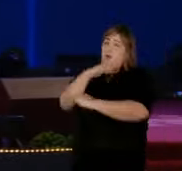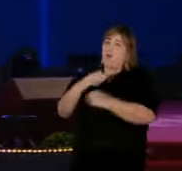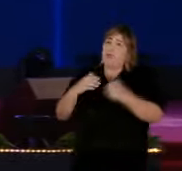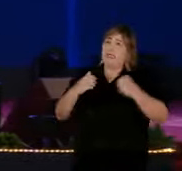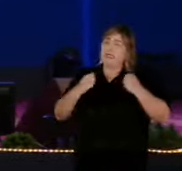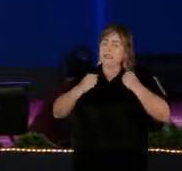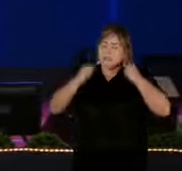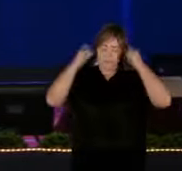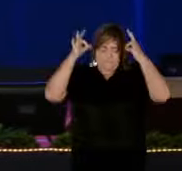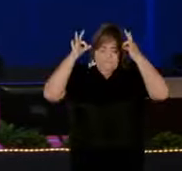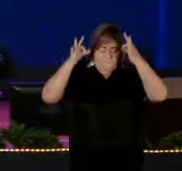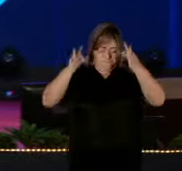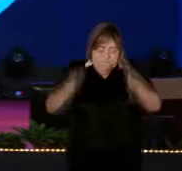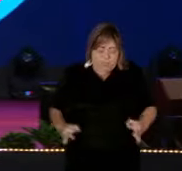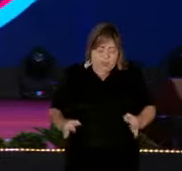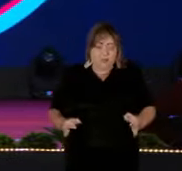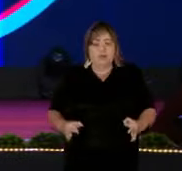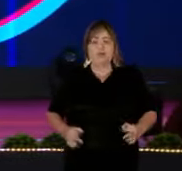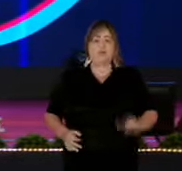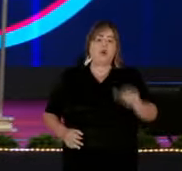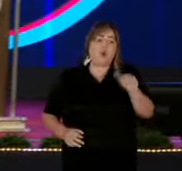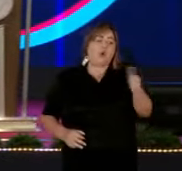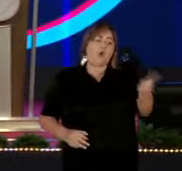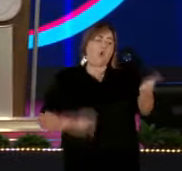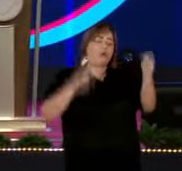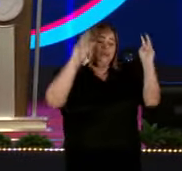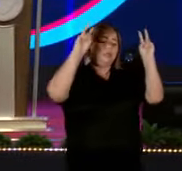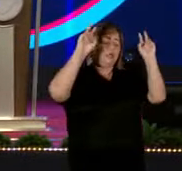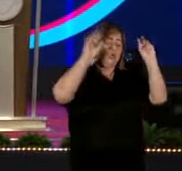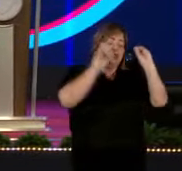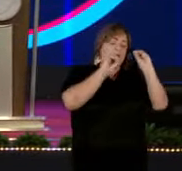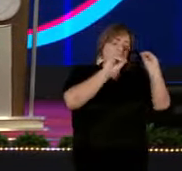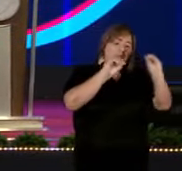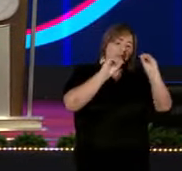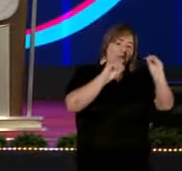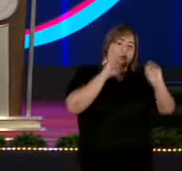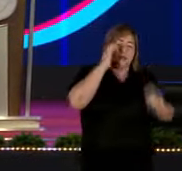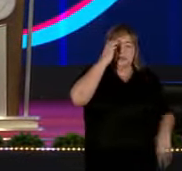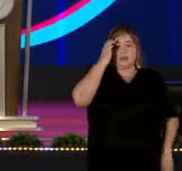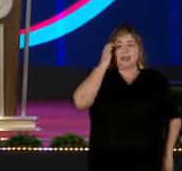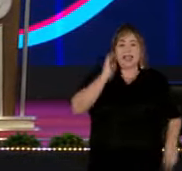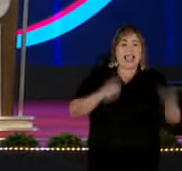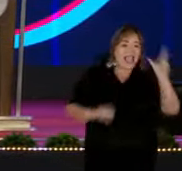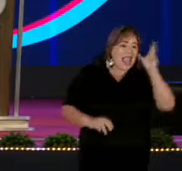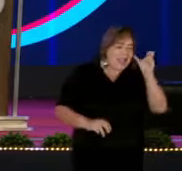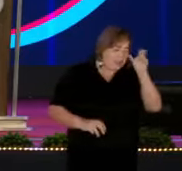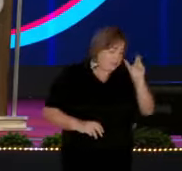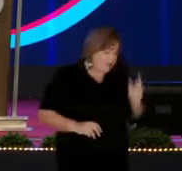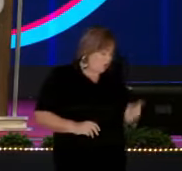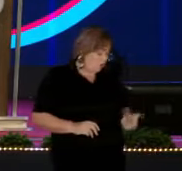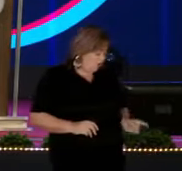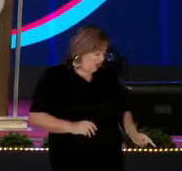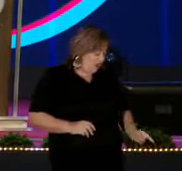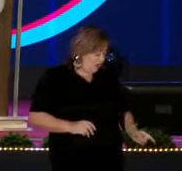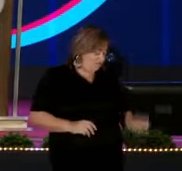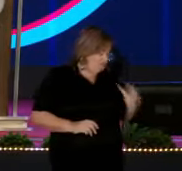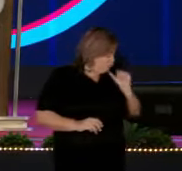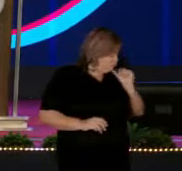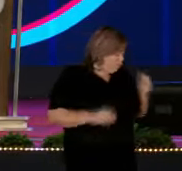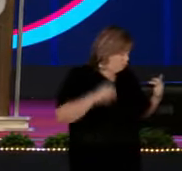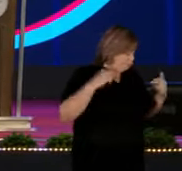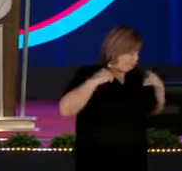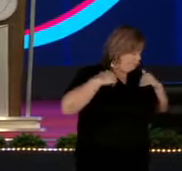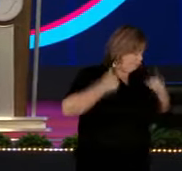diablo. Otra enseñanza que está ahí. El enemigo no descansa. Él siempre